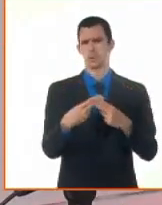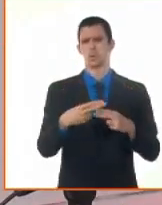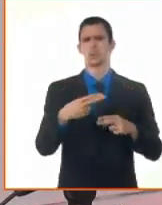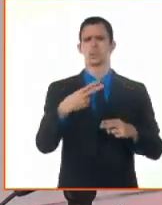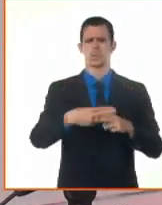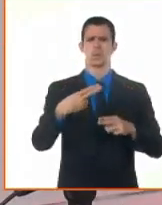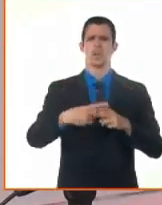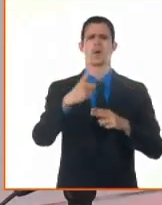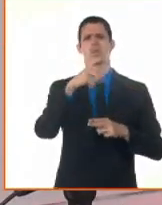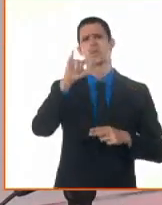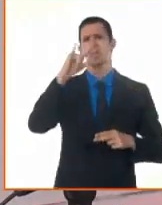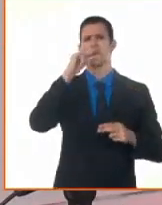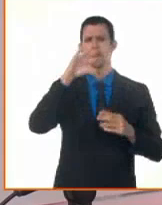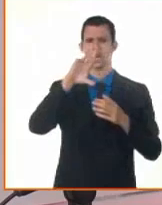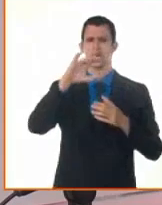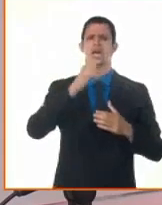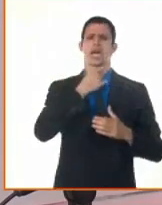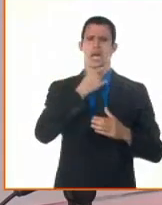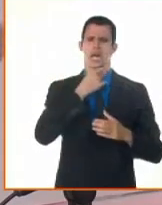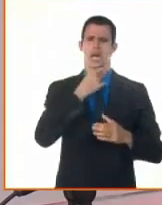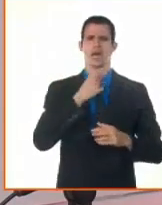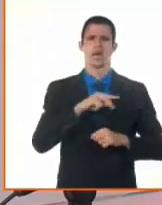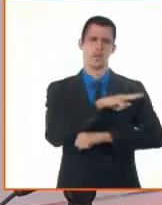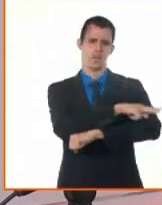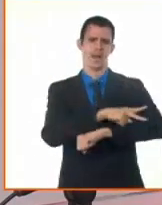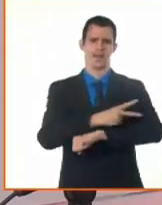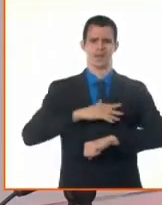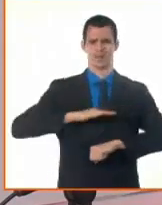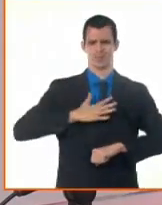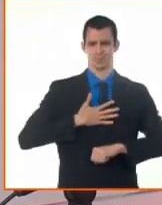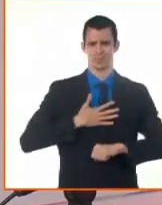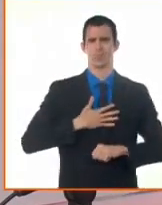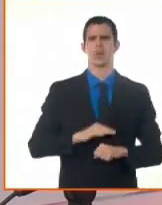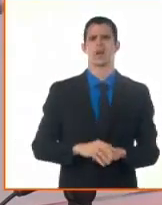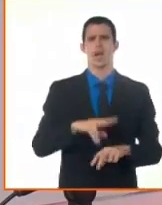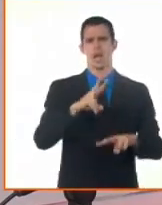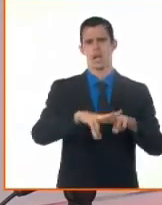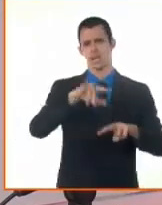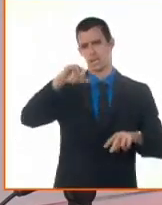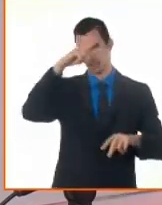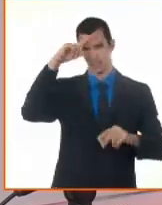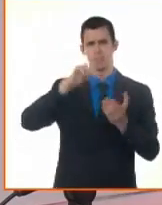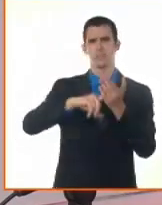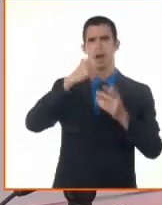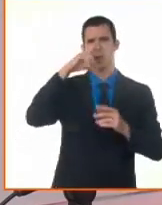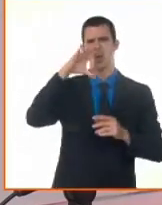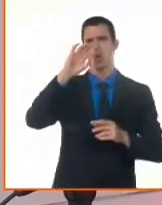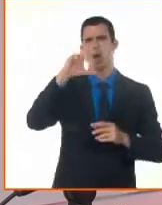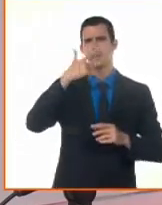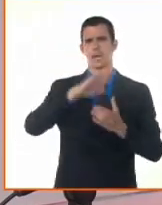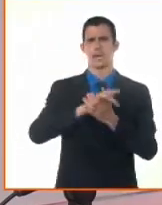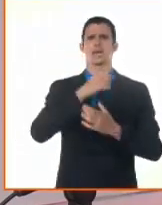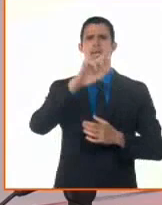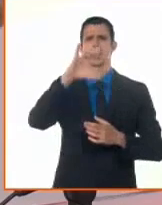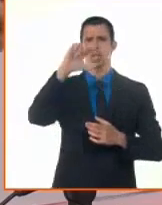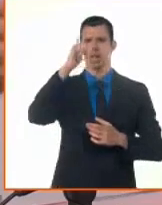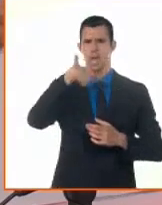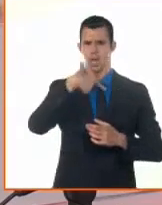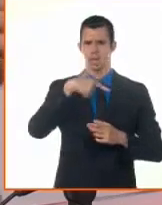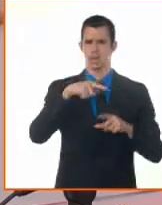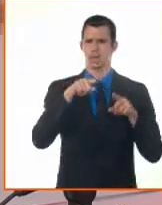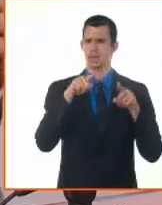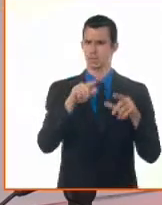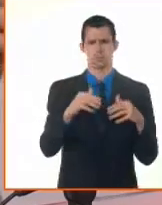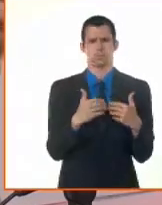de algunas cuestiones que atentaron contra el éxito de la Cumbre muchos analistas decían que se celebraba en un momento